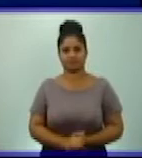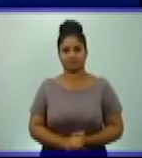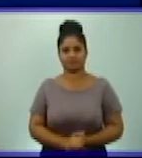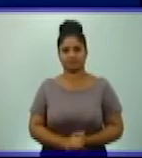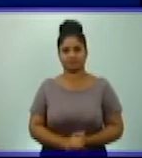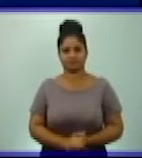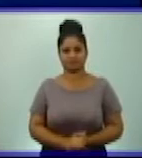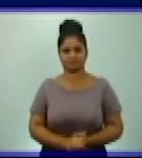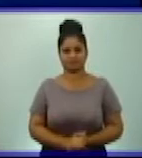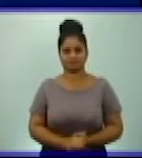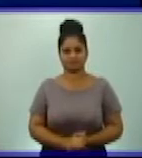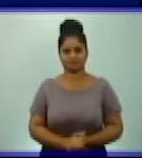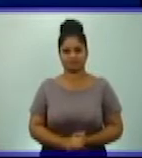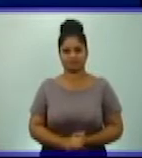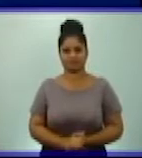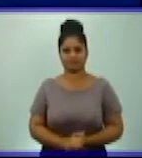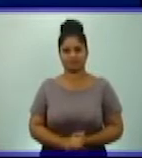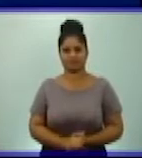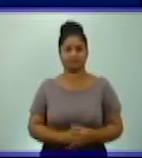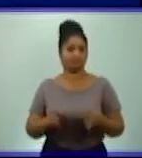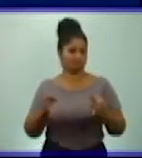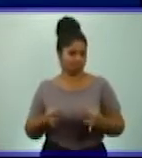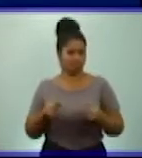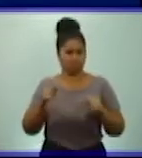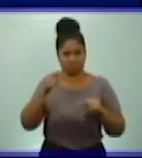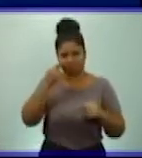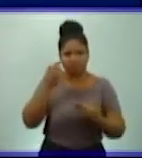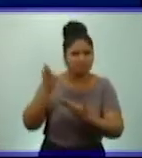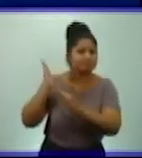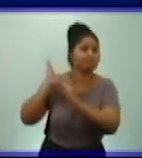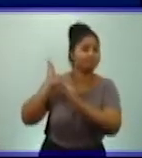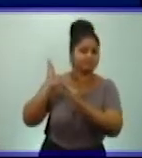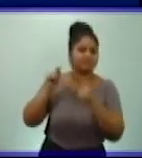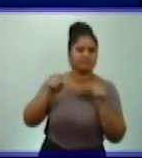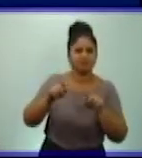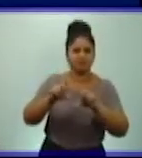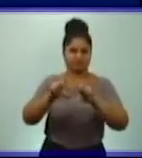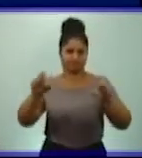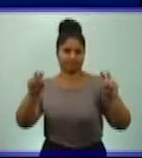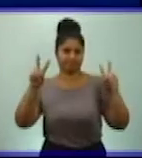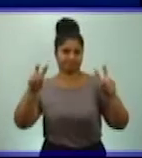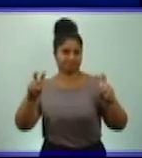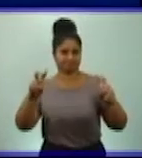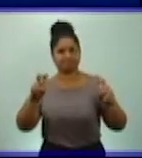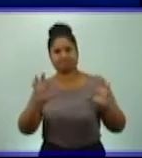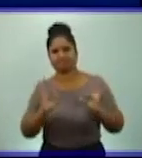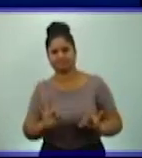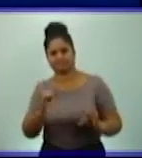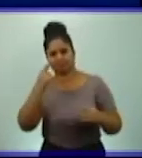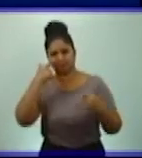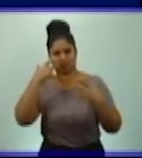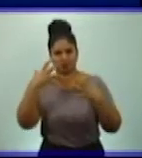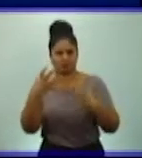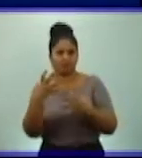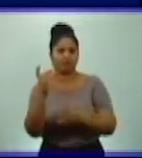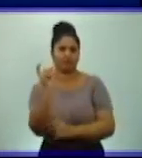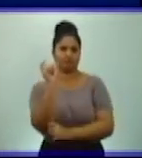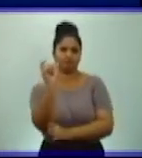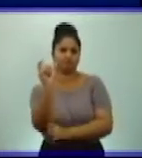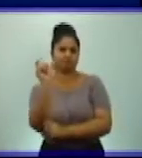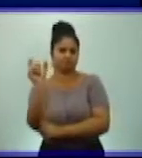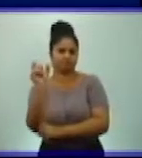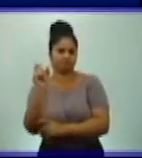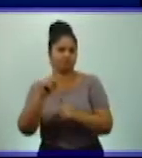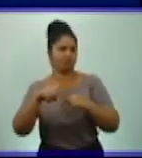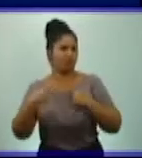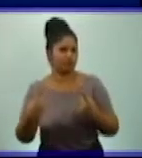vida en vanidades. Yo quiero que ustedes se percaten de la importancia que tienen estas palabras, porque después cuando